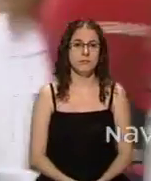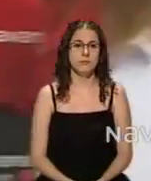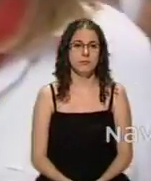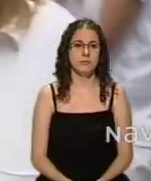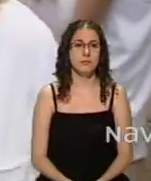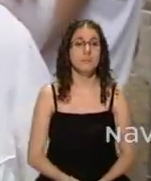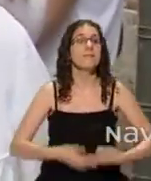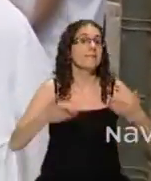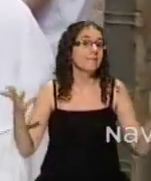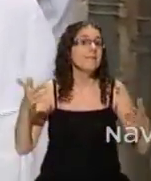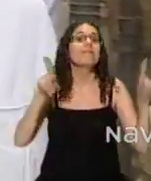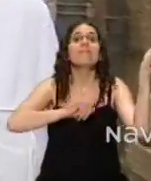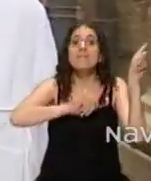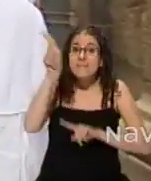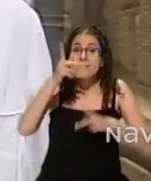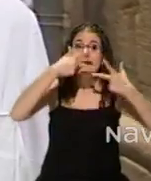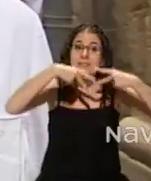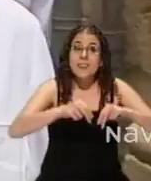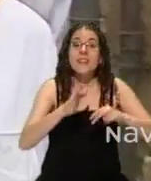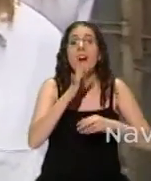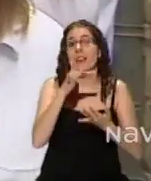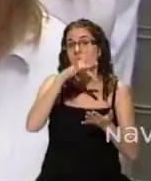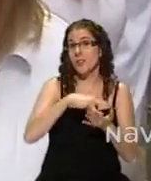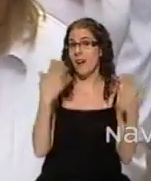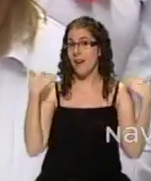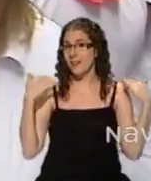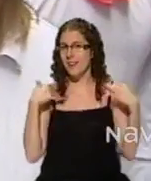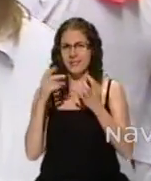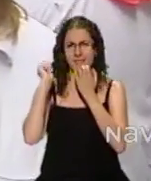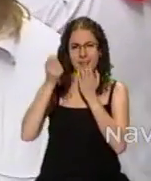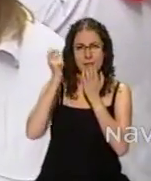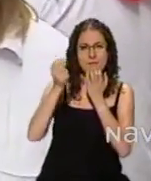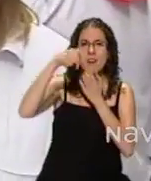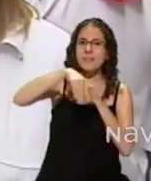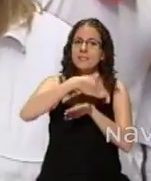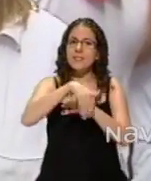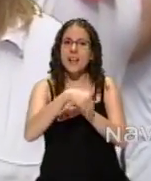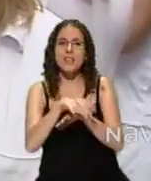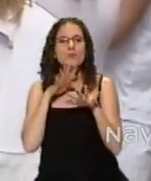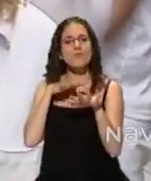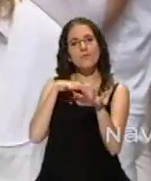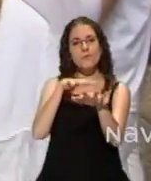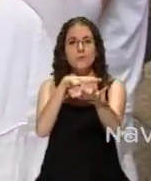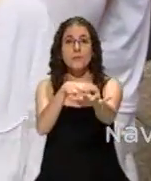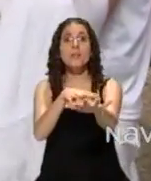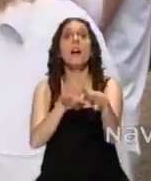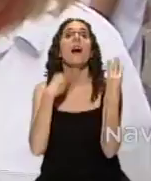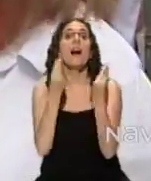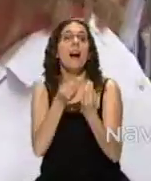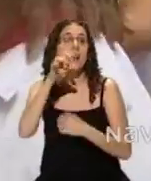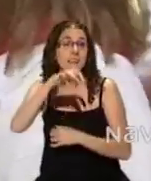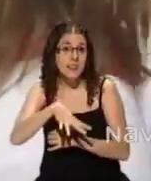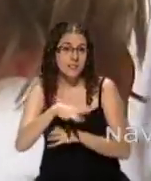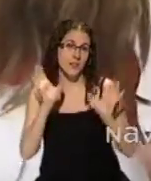Y después del cohete, la comparsa Gigantes y Cabezudos recorre las calles de esta localidad, acompañado por la